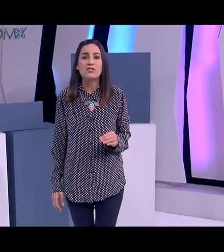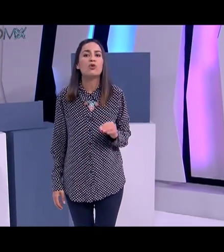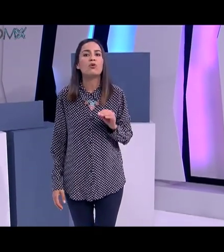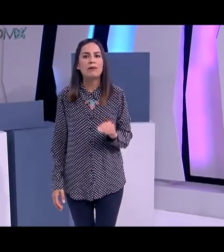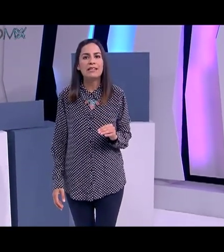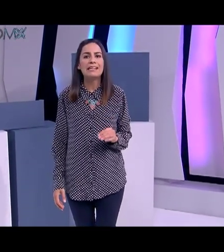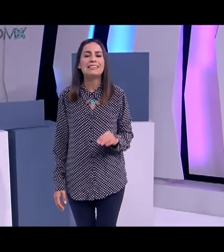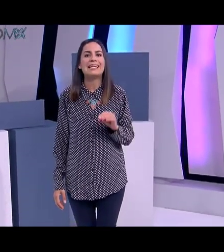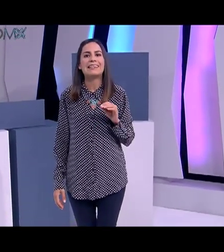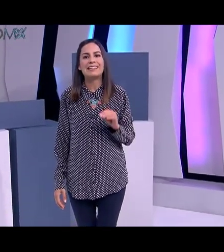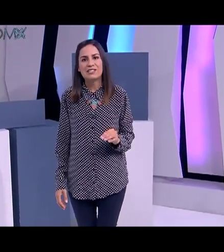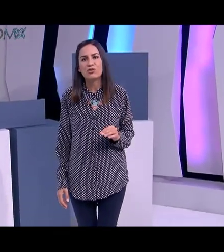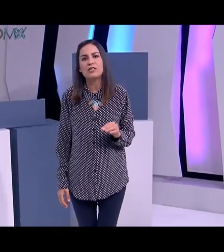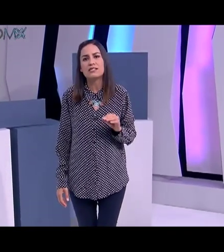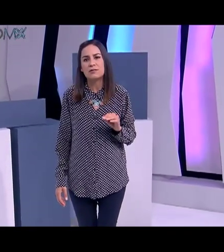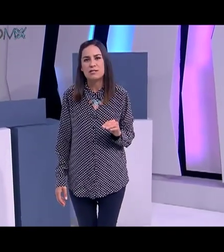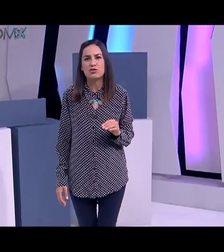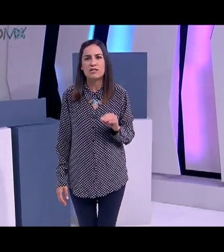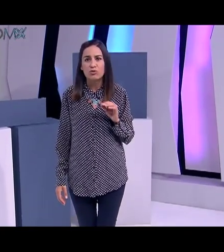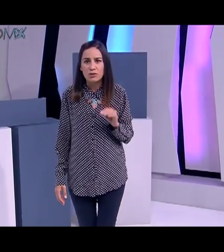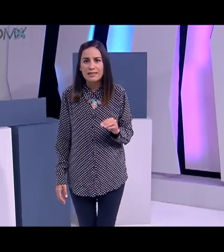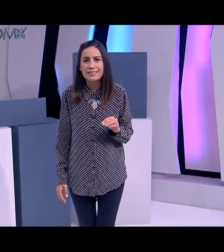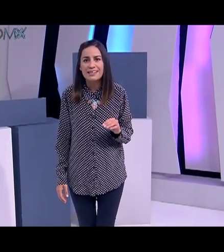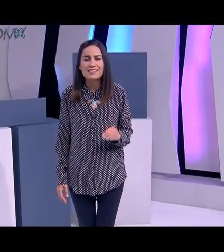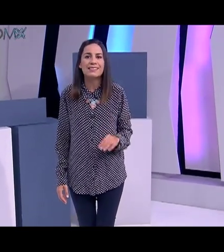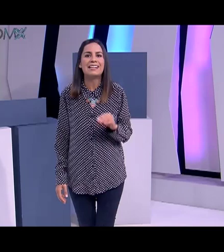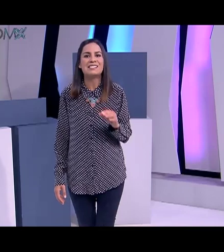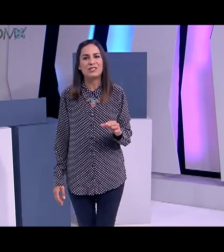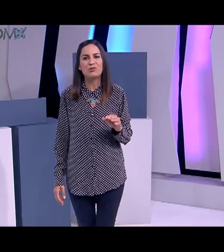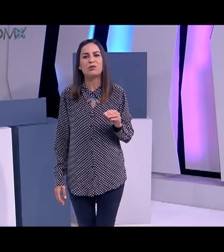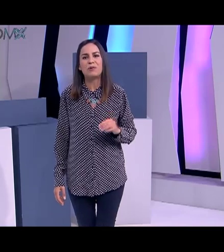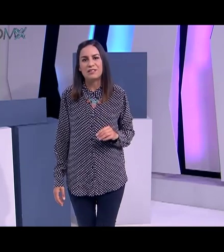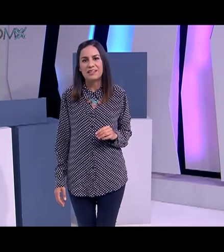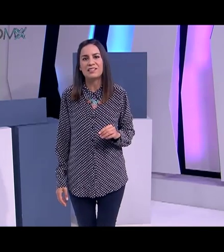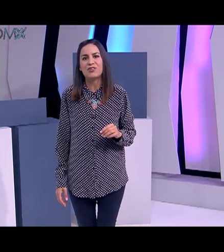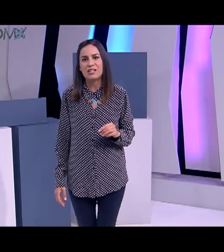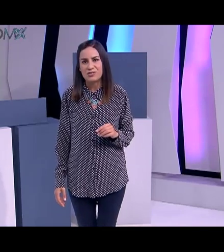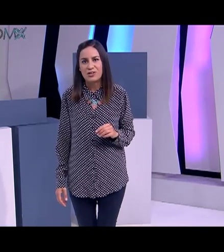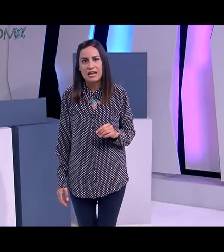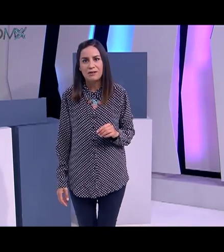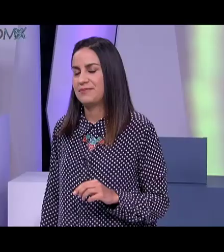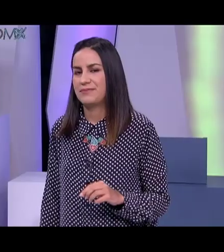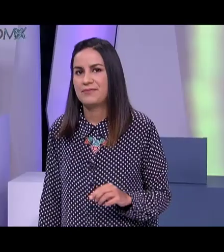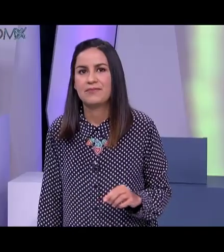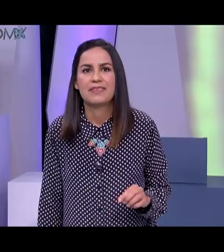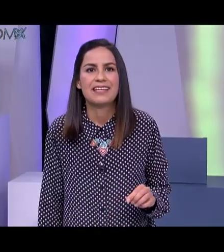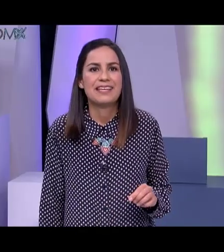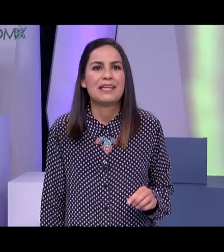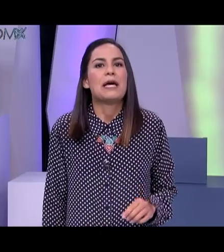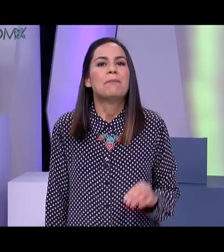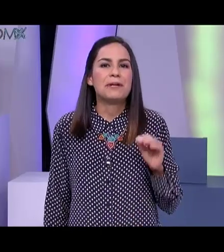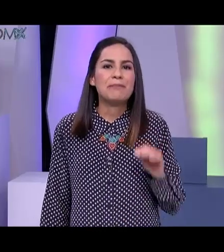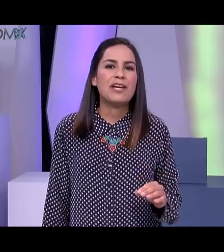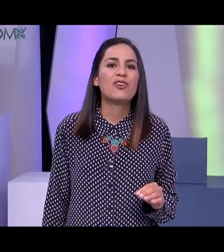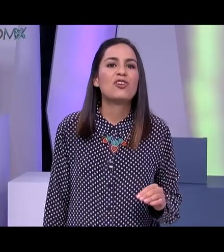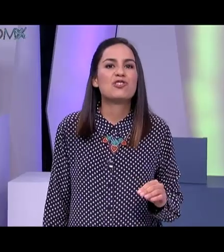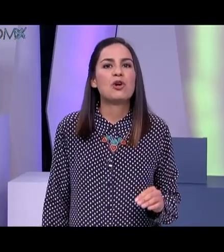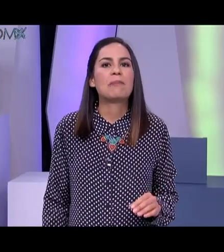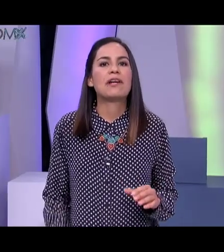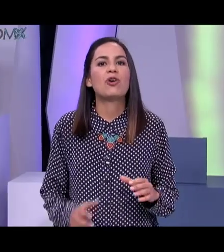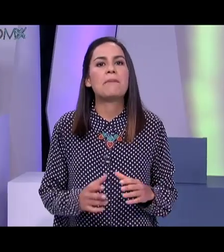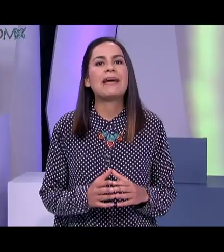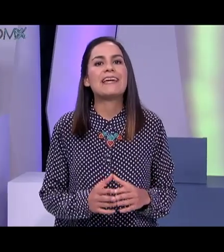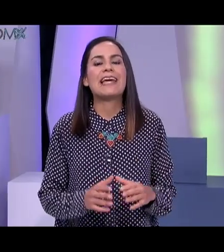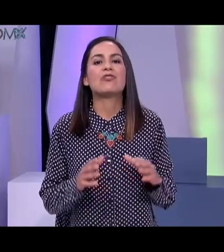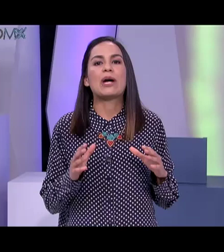de Orientación Juvenil de la Dirección de Servicios Estudiantiles del Instituto Politécnico Nacional. Primero nos